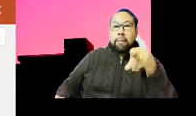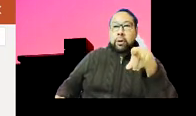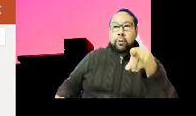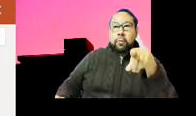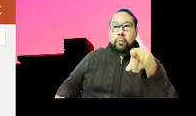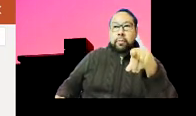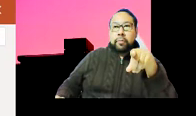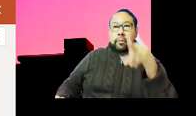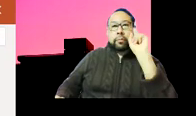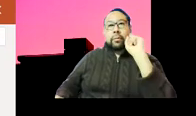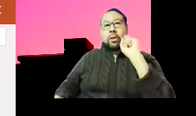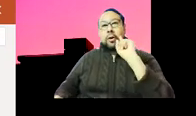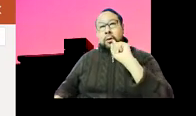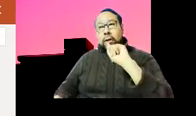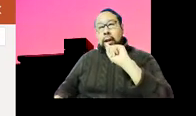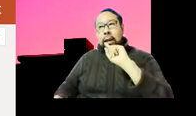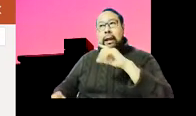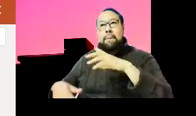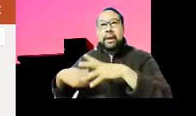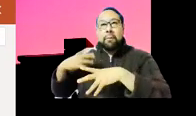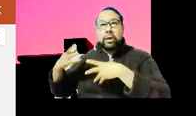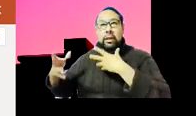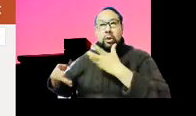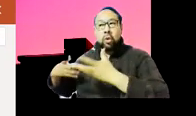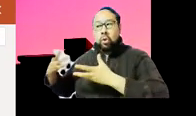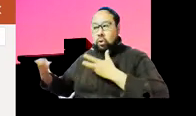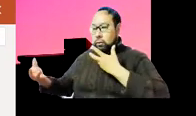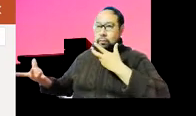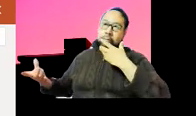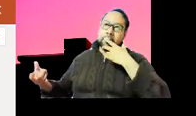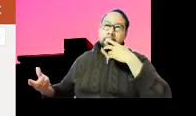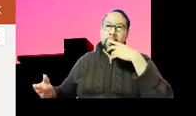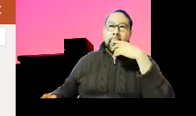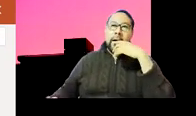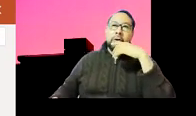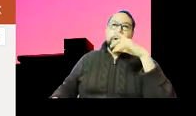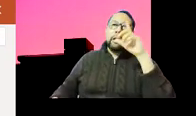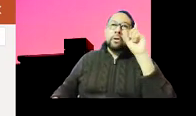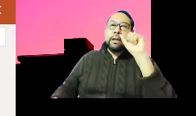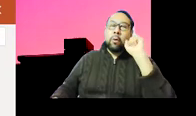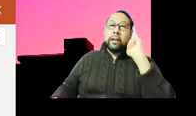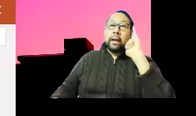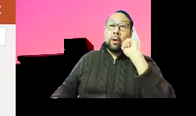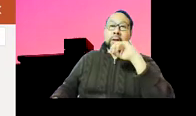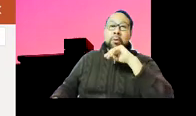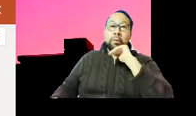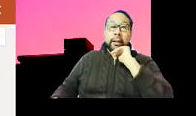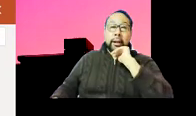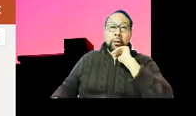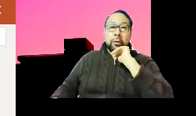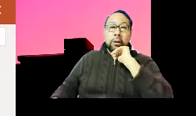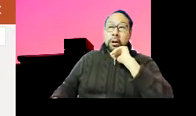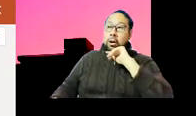Si en cambio no le cambiamos el discurso a donde no se dé cuenta que lo